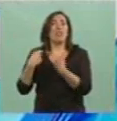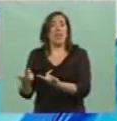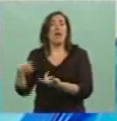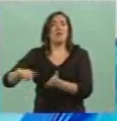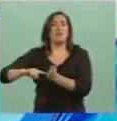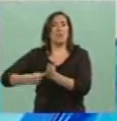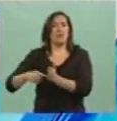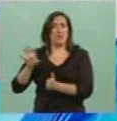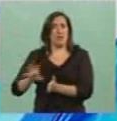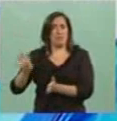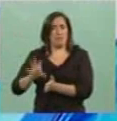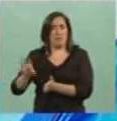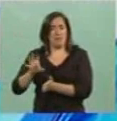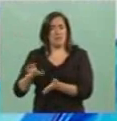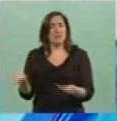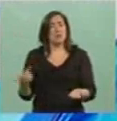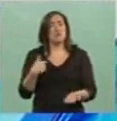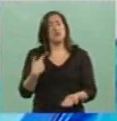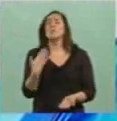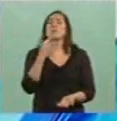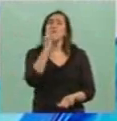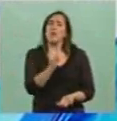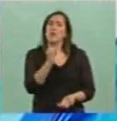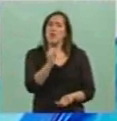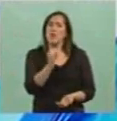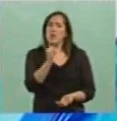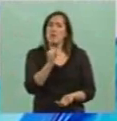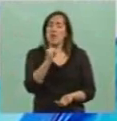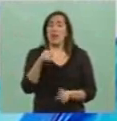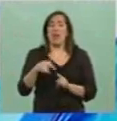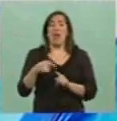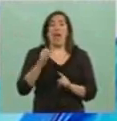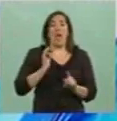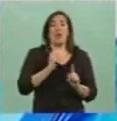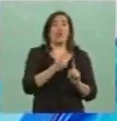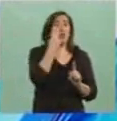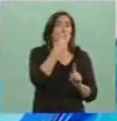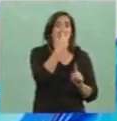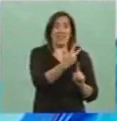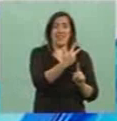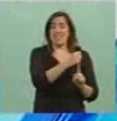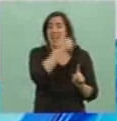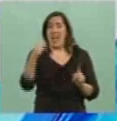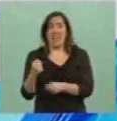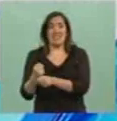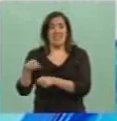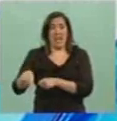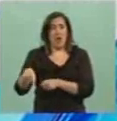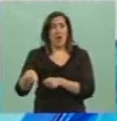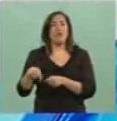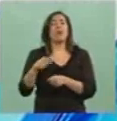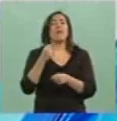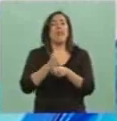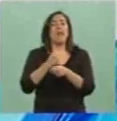pero podría contarles que desde el año 2003 a la fecha, entre coparticipación y todo